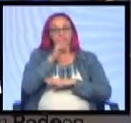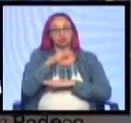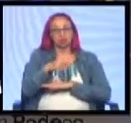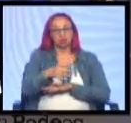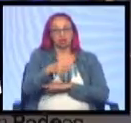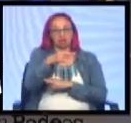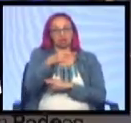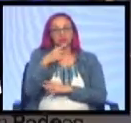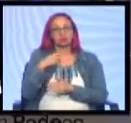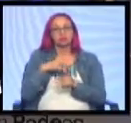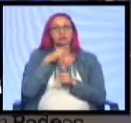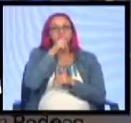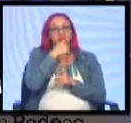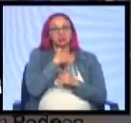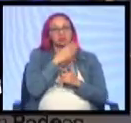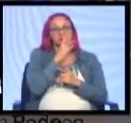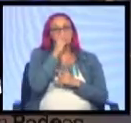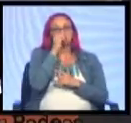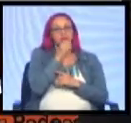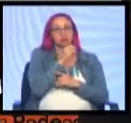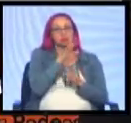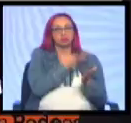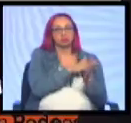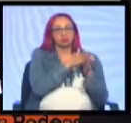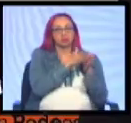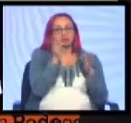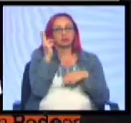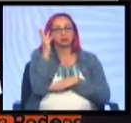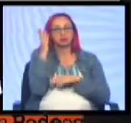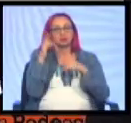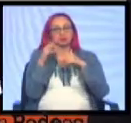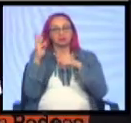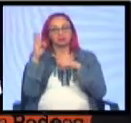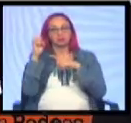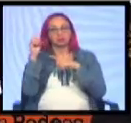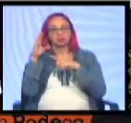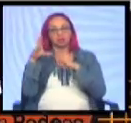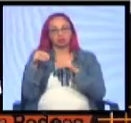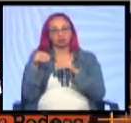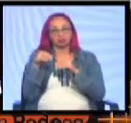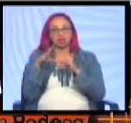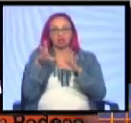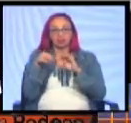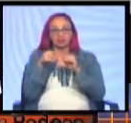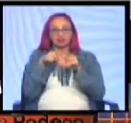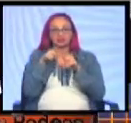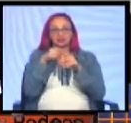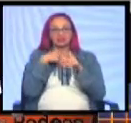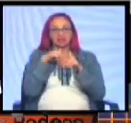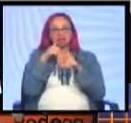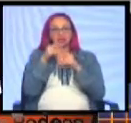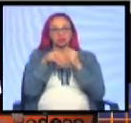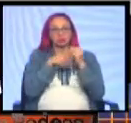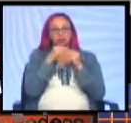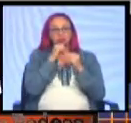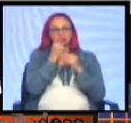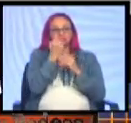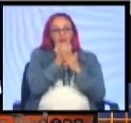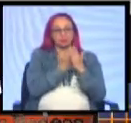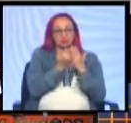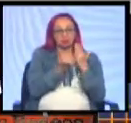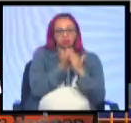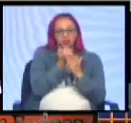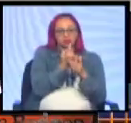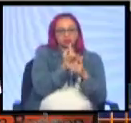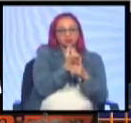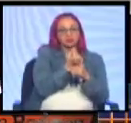¿verdad? Entonces usted tiene un 6% a mediodía y un 6% en la noche, además de que hay otros productos, no solamente los Nuevos Tiempos,